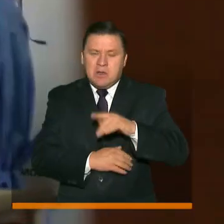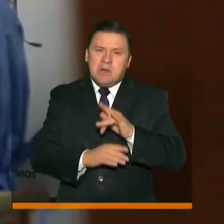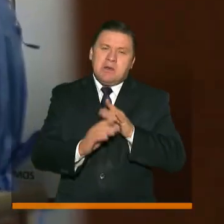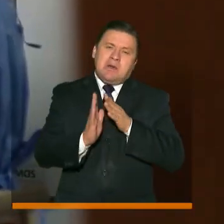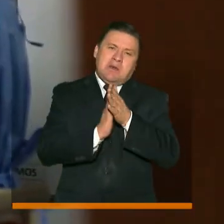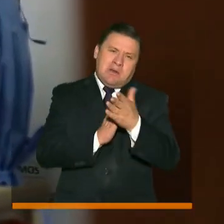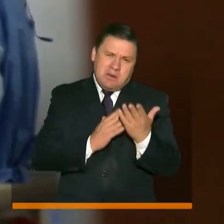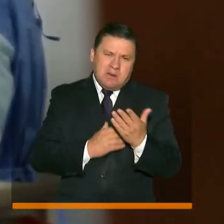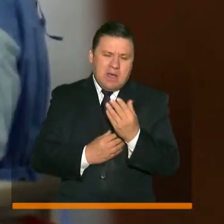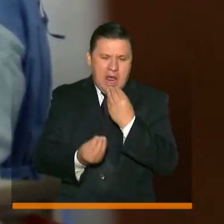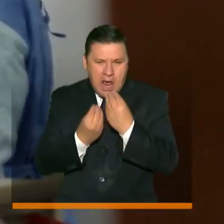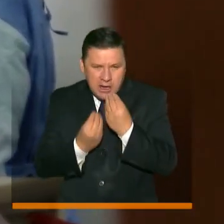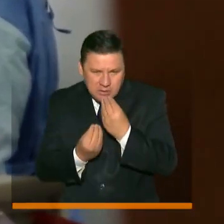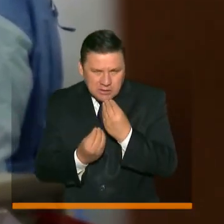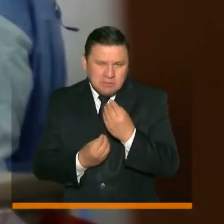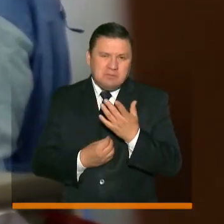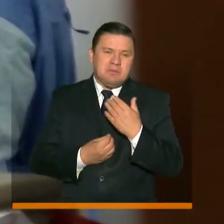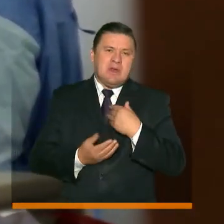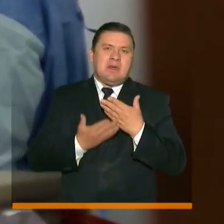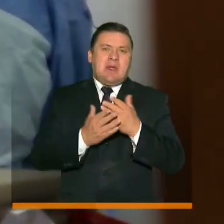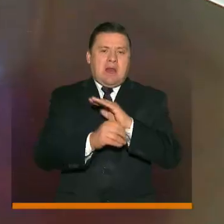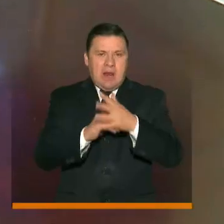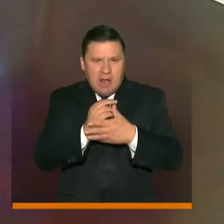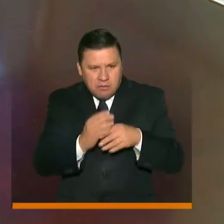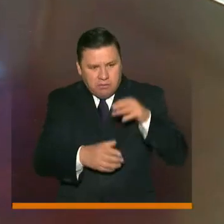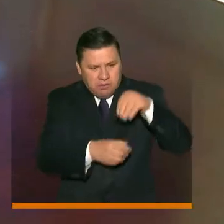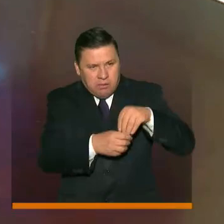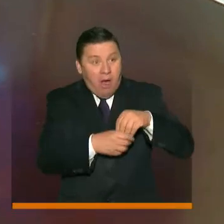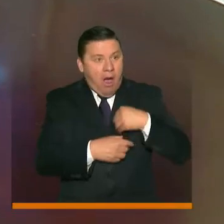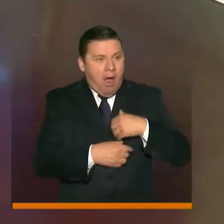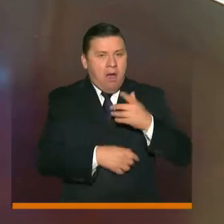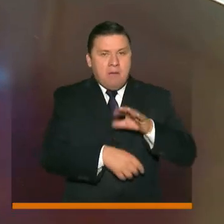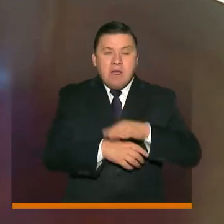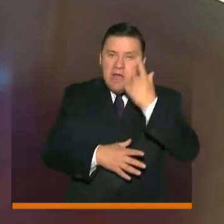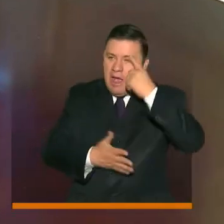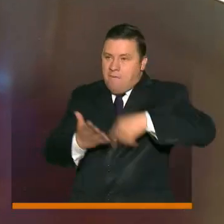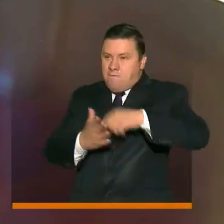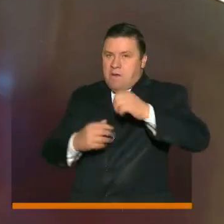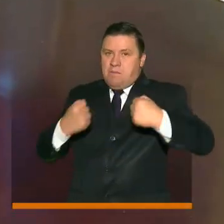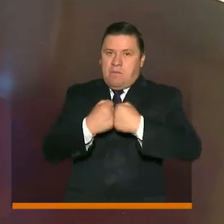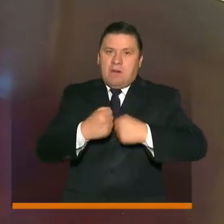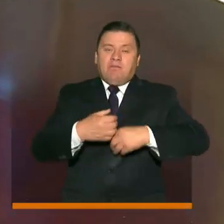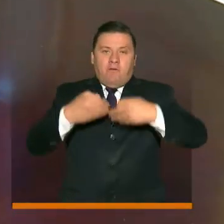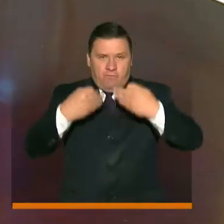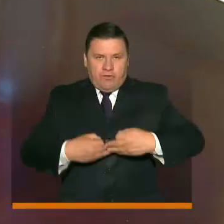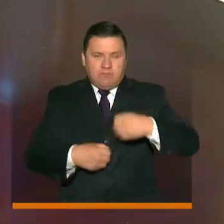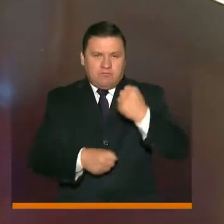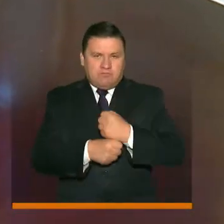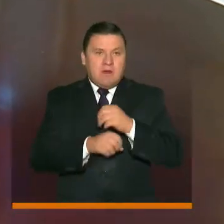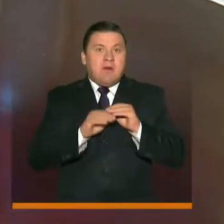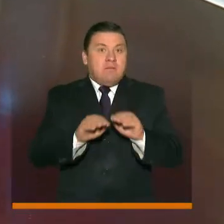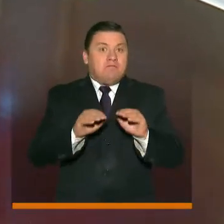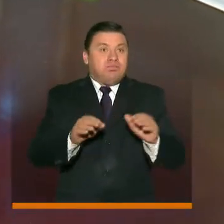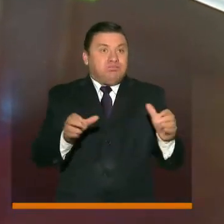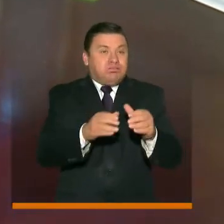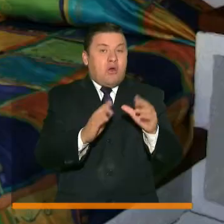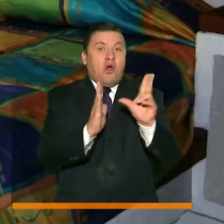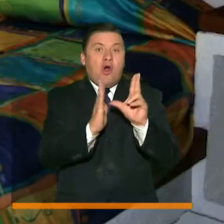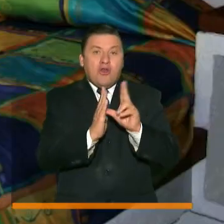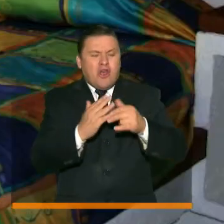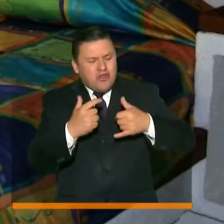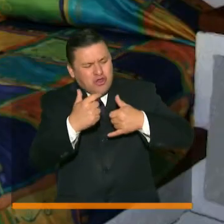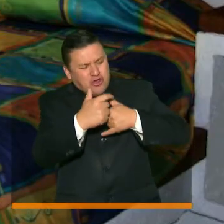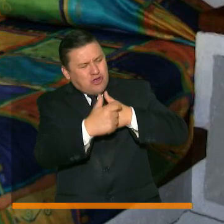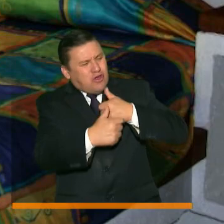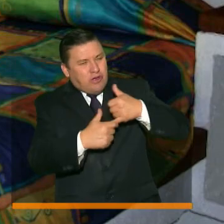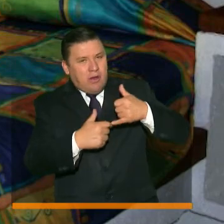estamos brindando alimentación. Se les va a lavar su ropa. Con la firma de los convenios se inicia formalmente la convocatoria para que los hoteles